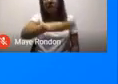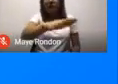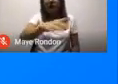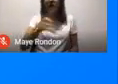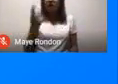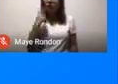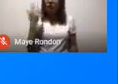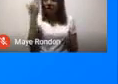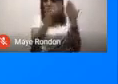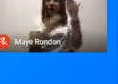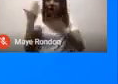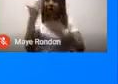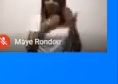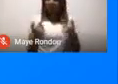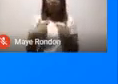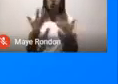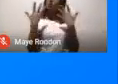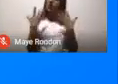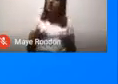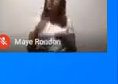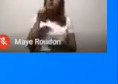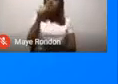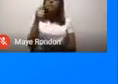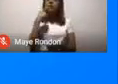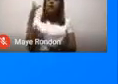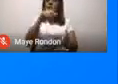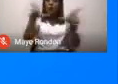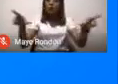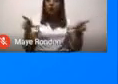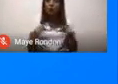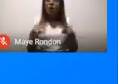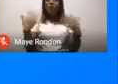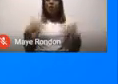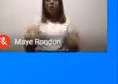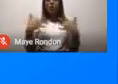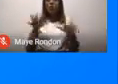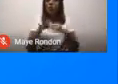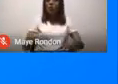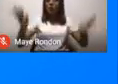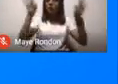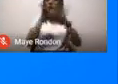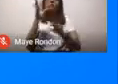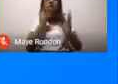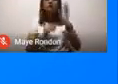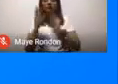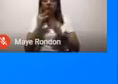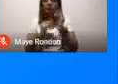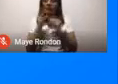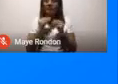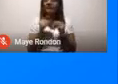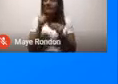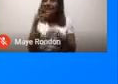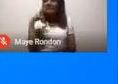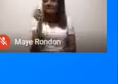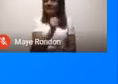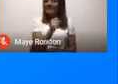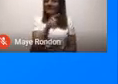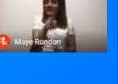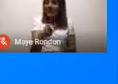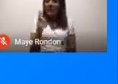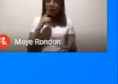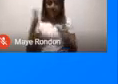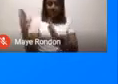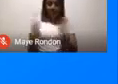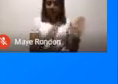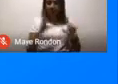mirar entonces si yo quiero hacer de este atractivo una importante experiencia. Es encontrar, entonces, planificar